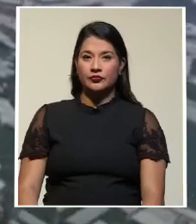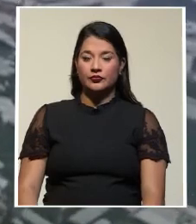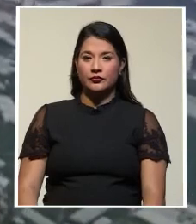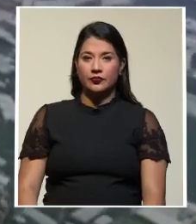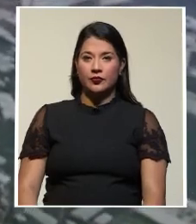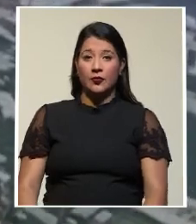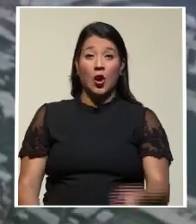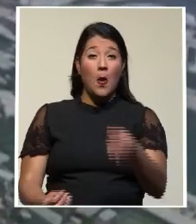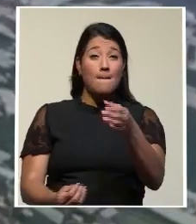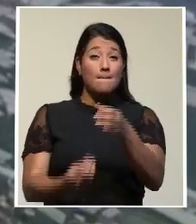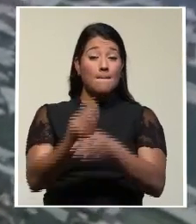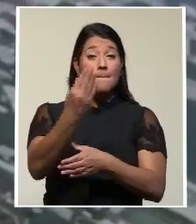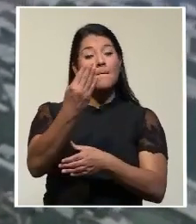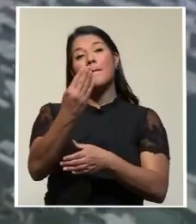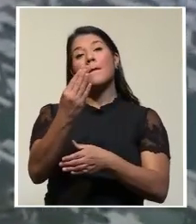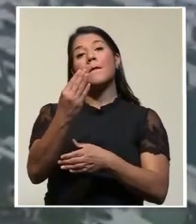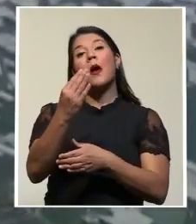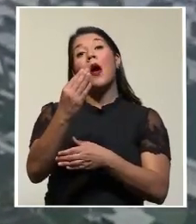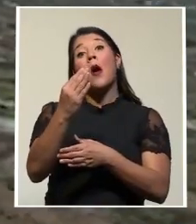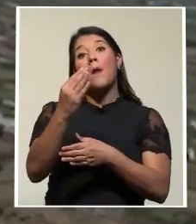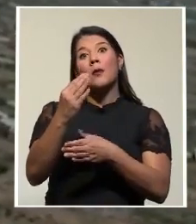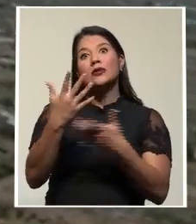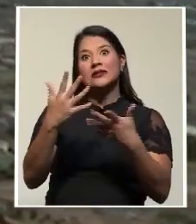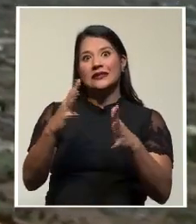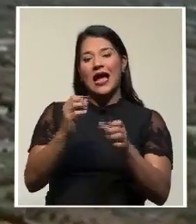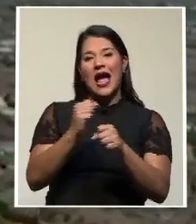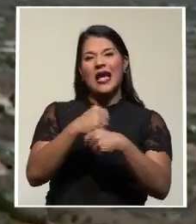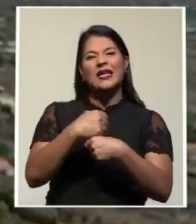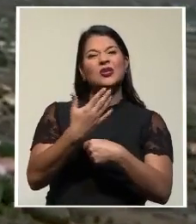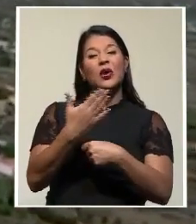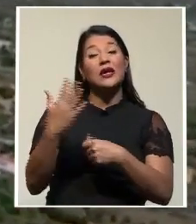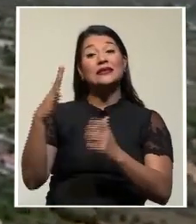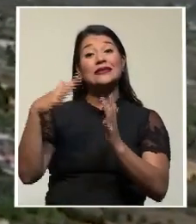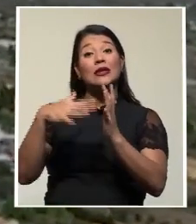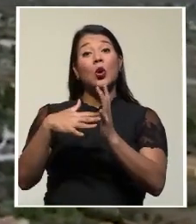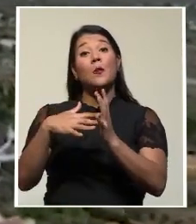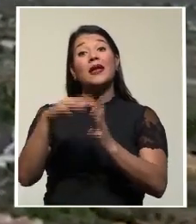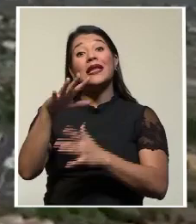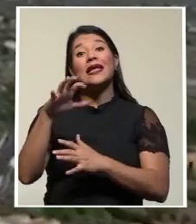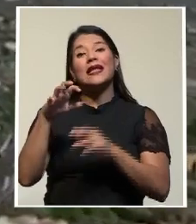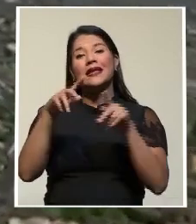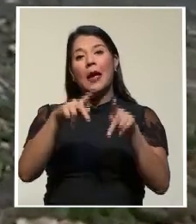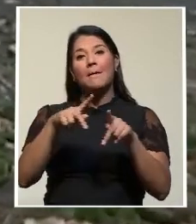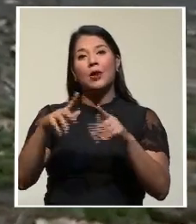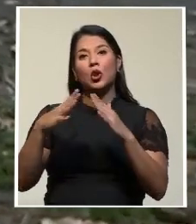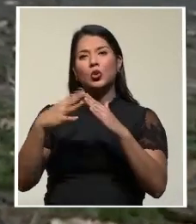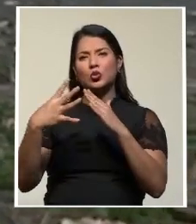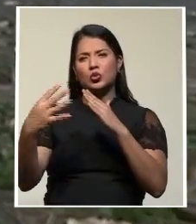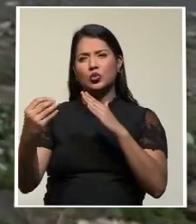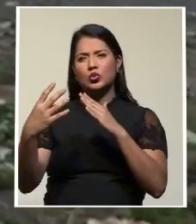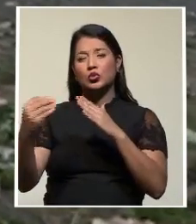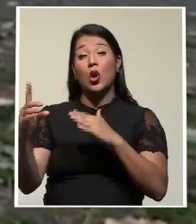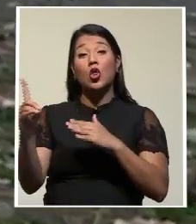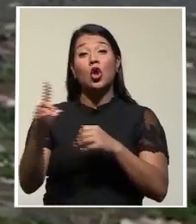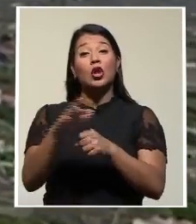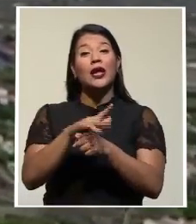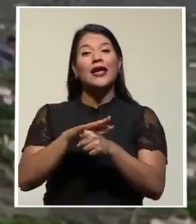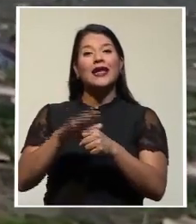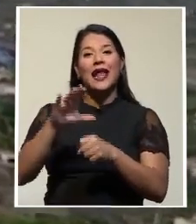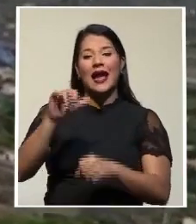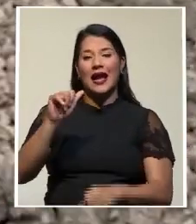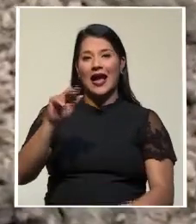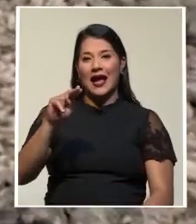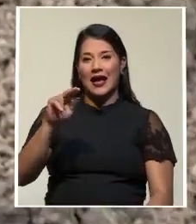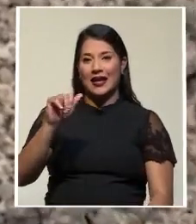La erupción del volcán Cumbre Vieja ya provocó la evacuación de unas 5.500 personas de la isla canaria de La Palma, en